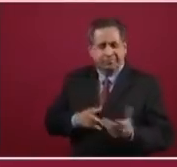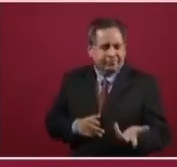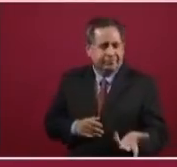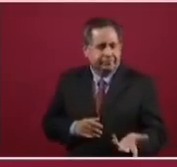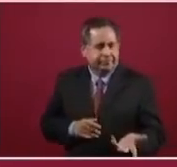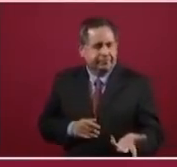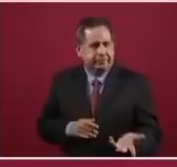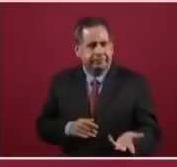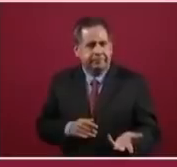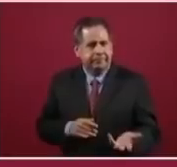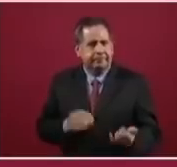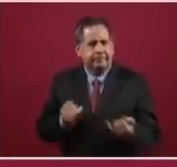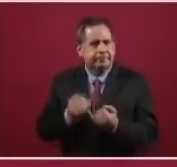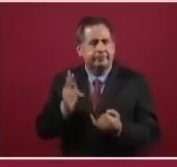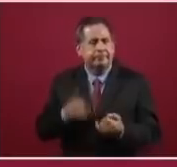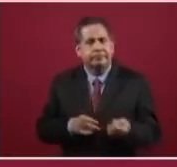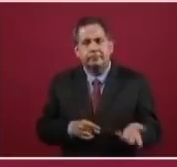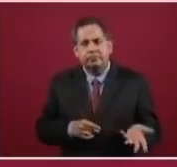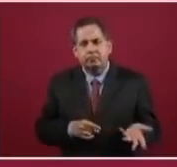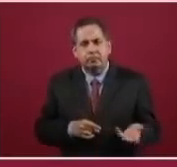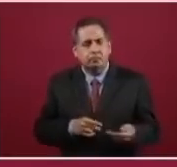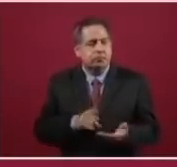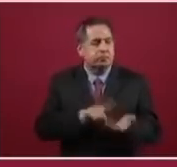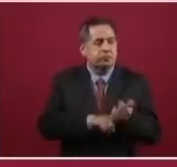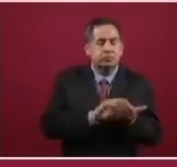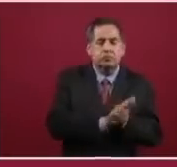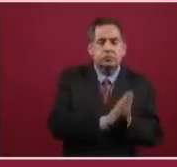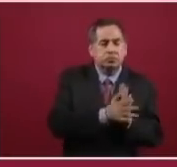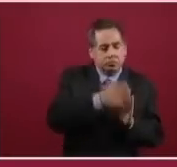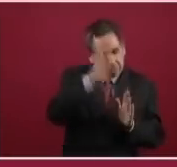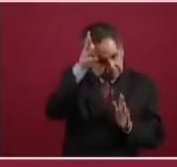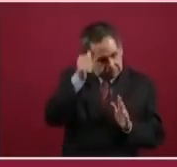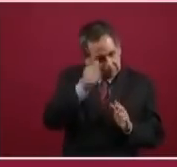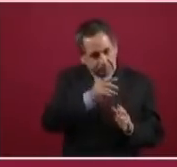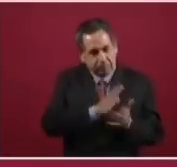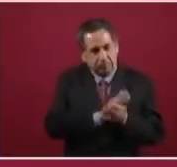habían acuerdos políticos